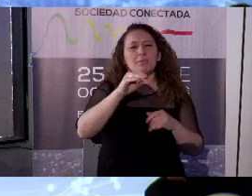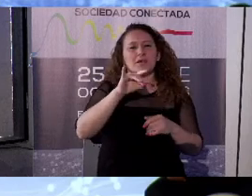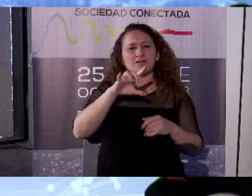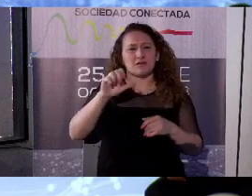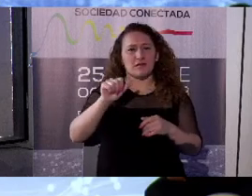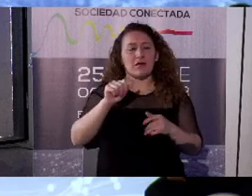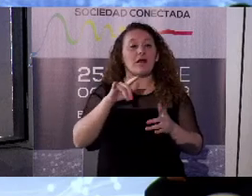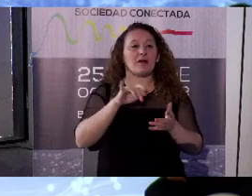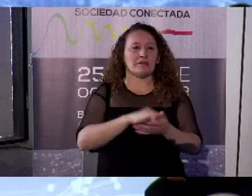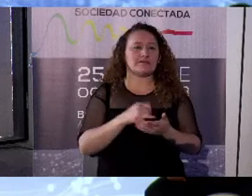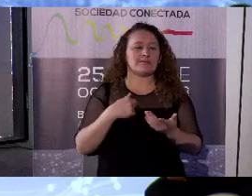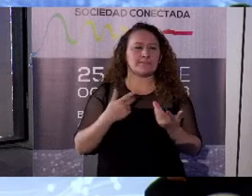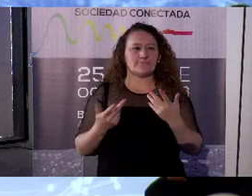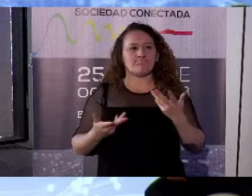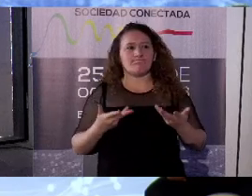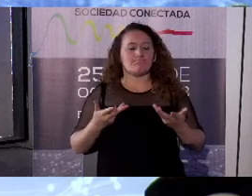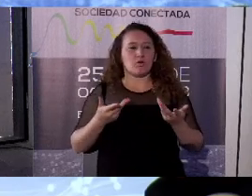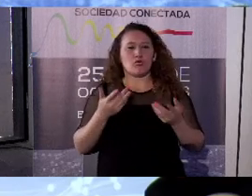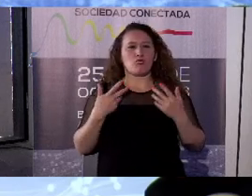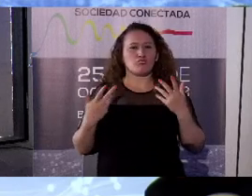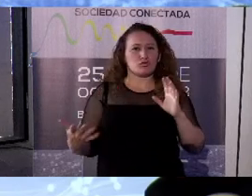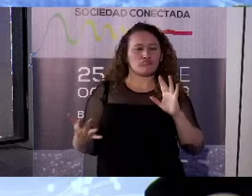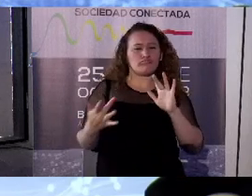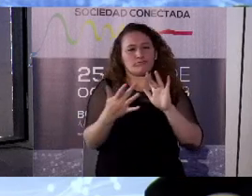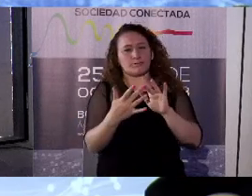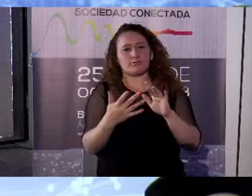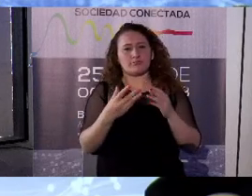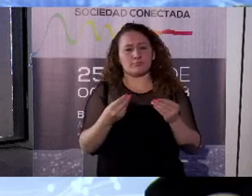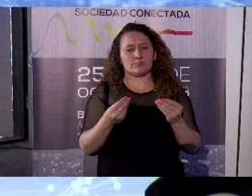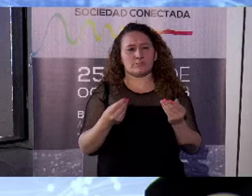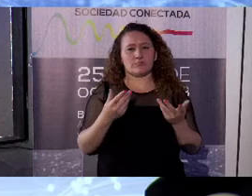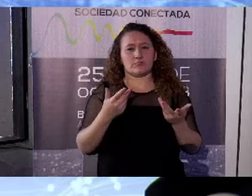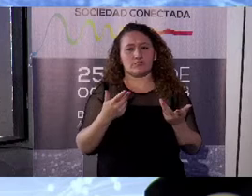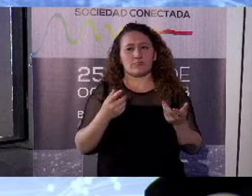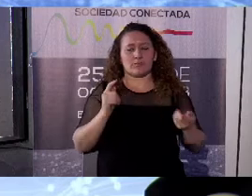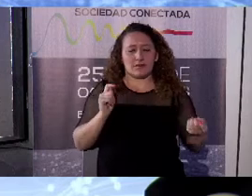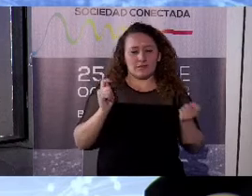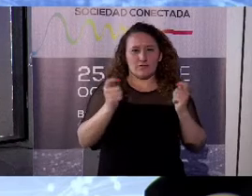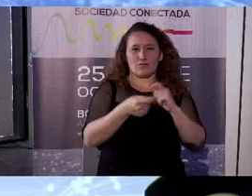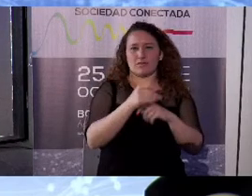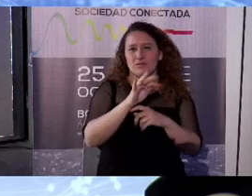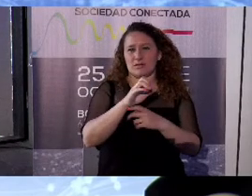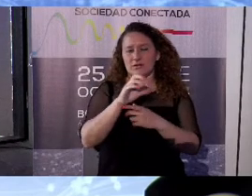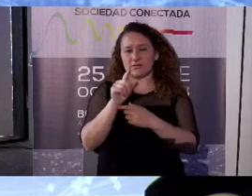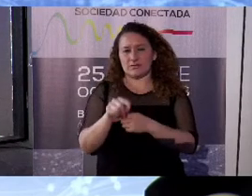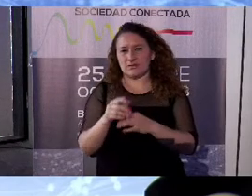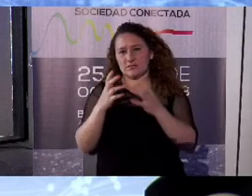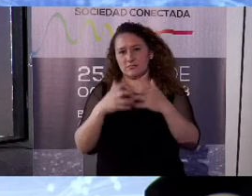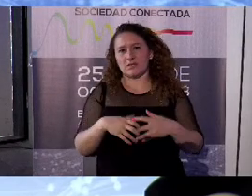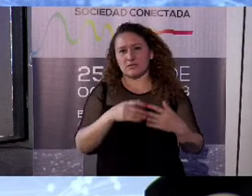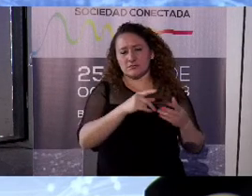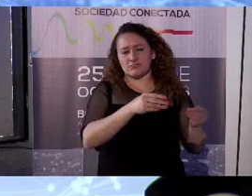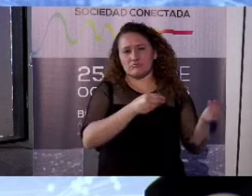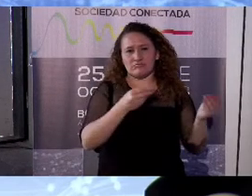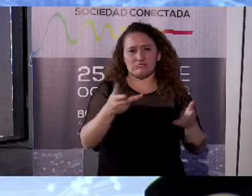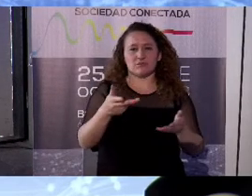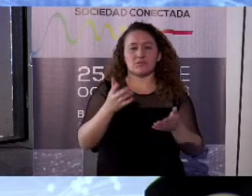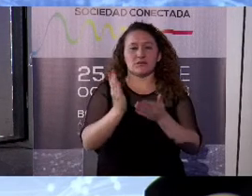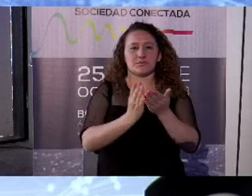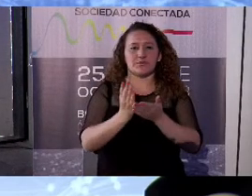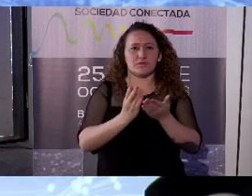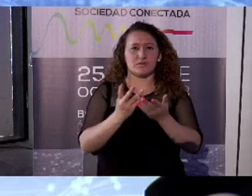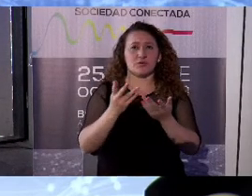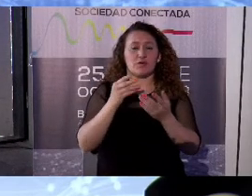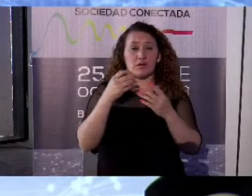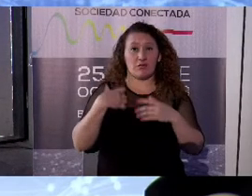qué manera integrarlo en la convergencia utilizando la capacidad de la transformación en tic de las empresas proveedores de cable Argentina tiene un